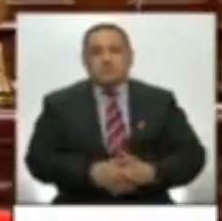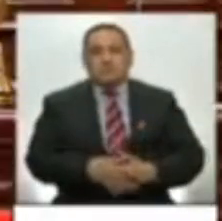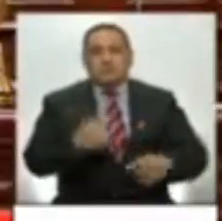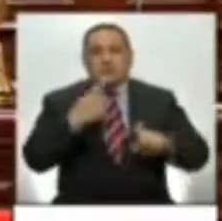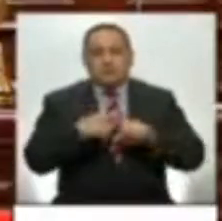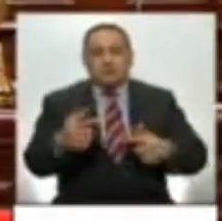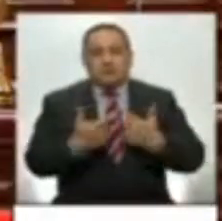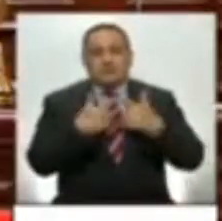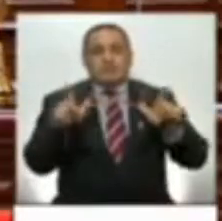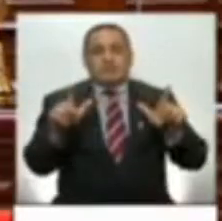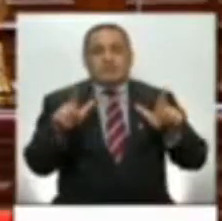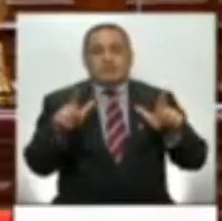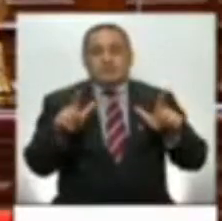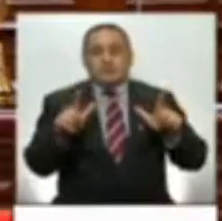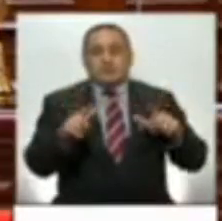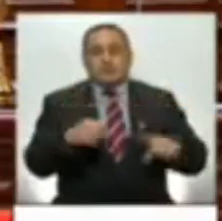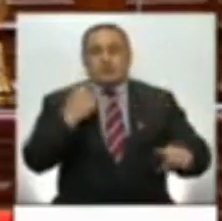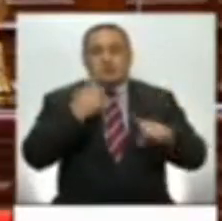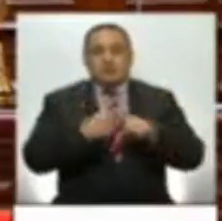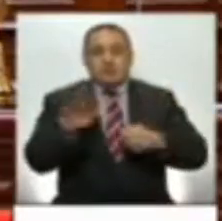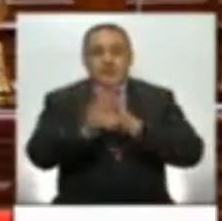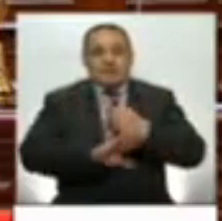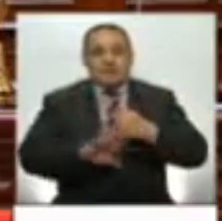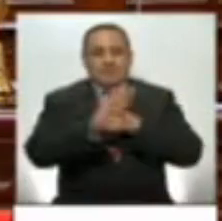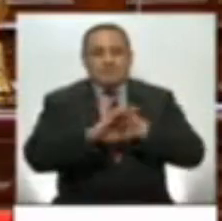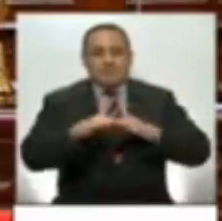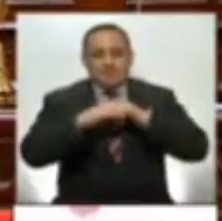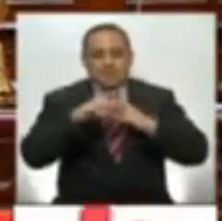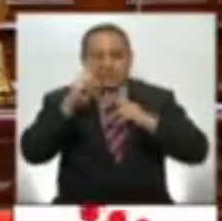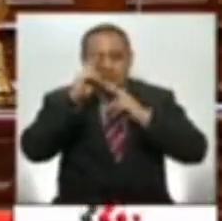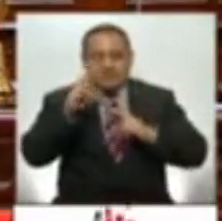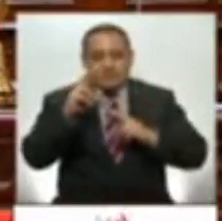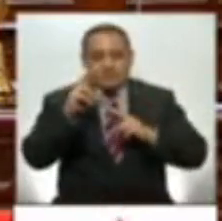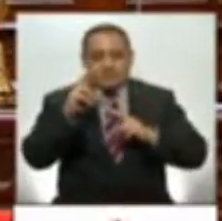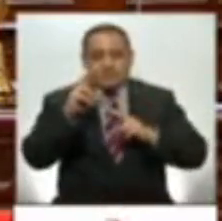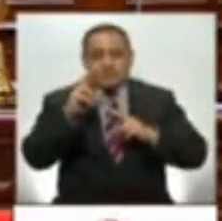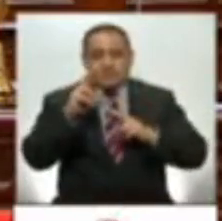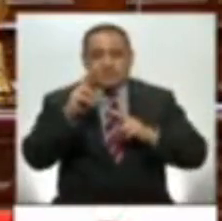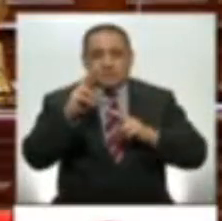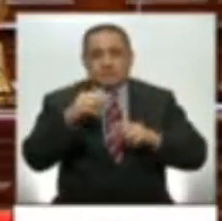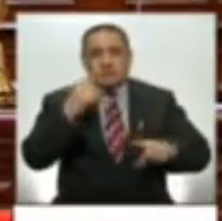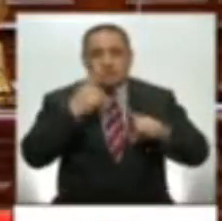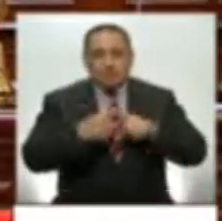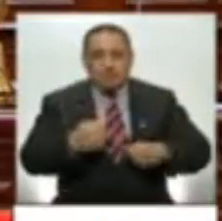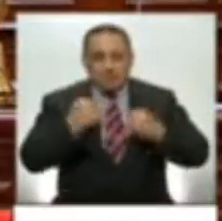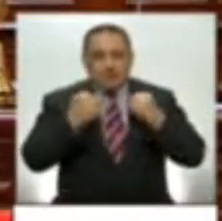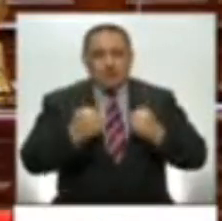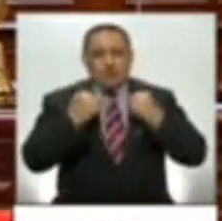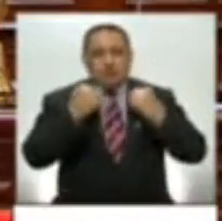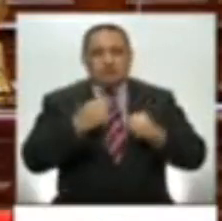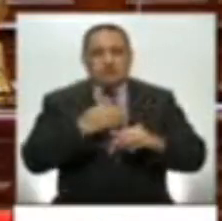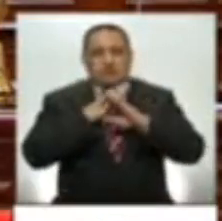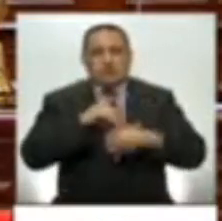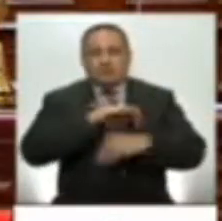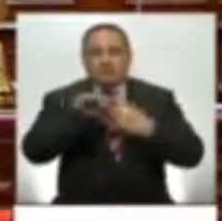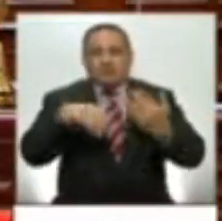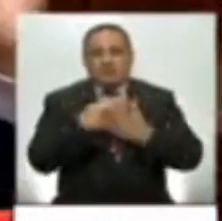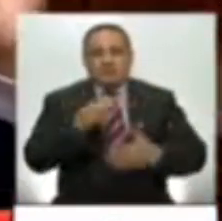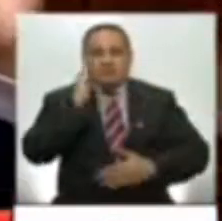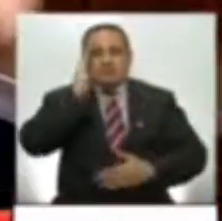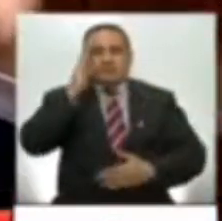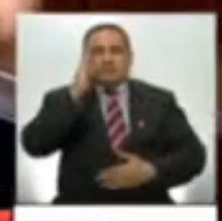por la libertad, por la defensa de la democracia, por la lucha contra toda